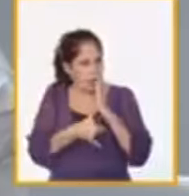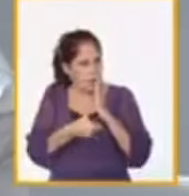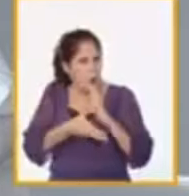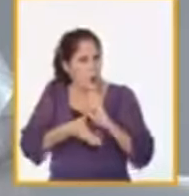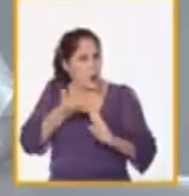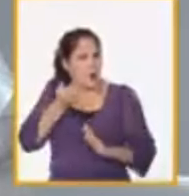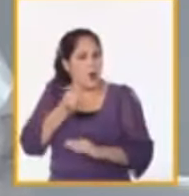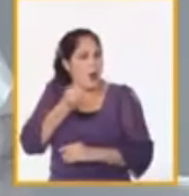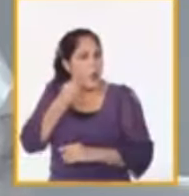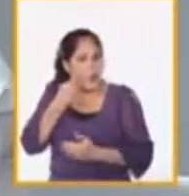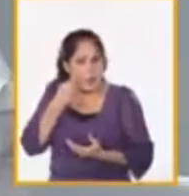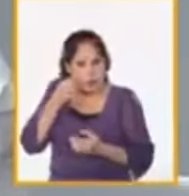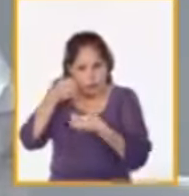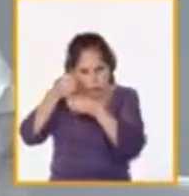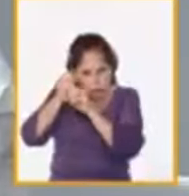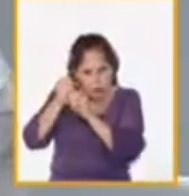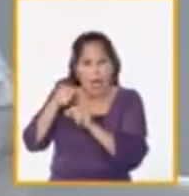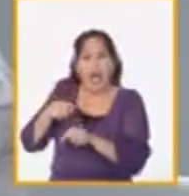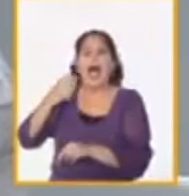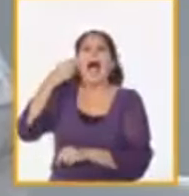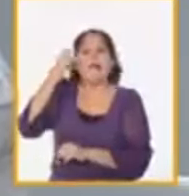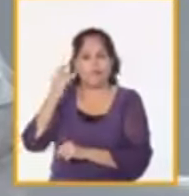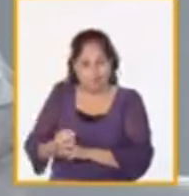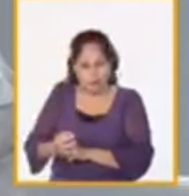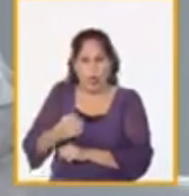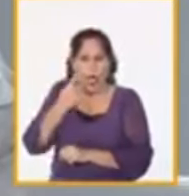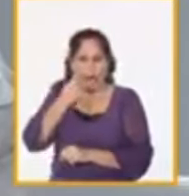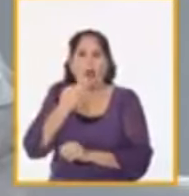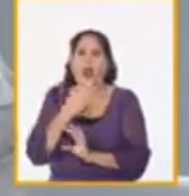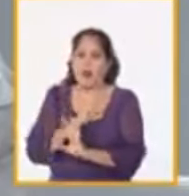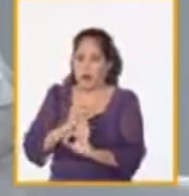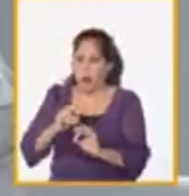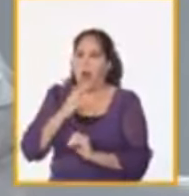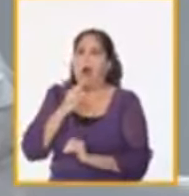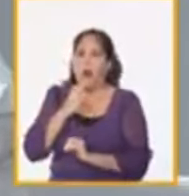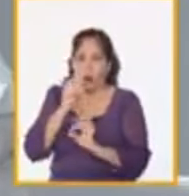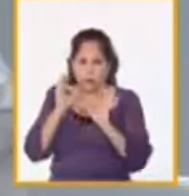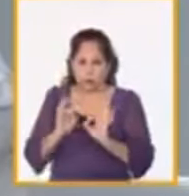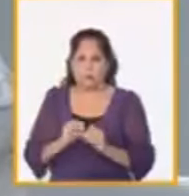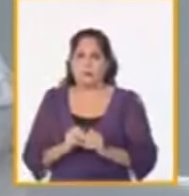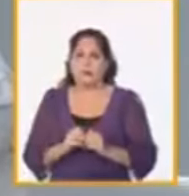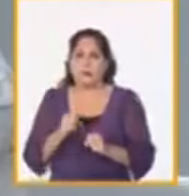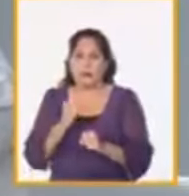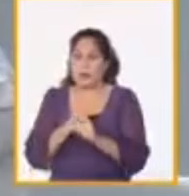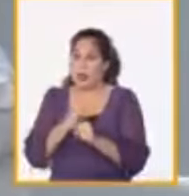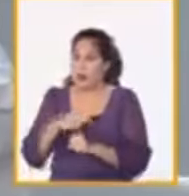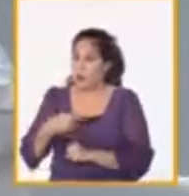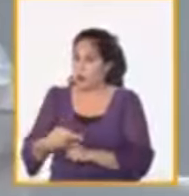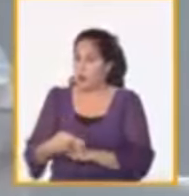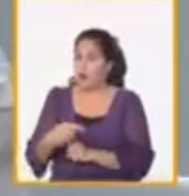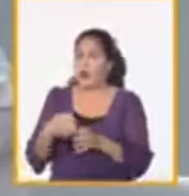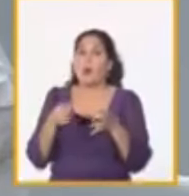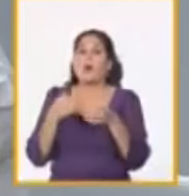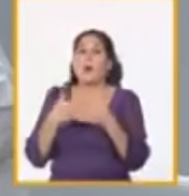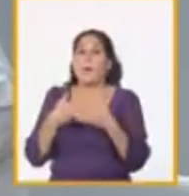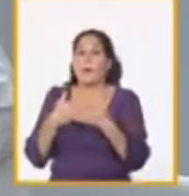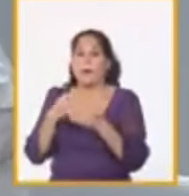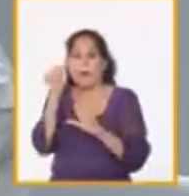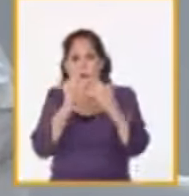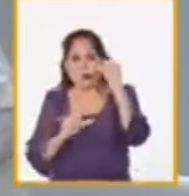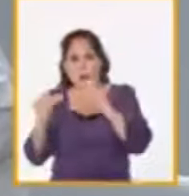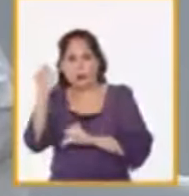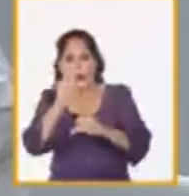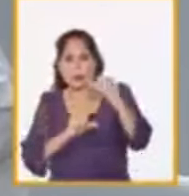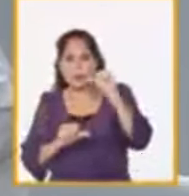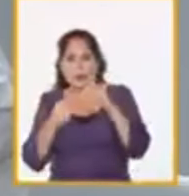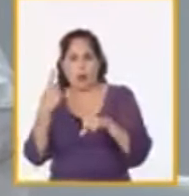Y hay un trabajo diario con la unión, con el grupo de la química, con el